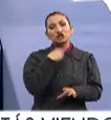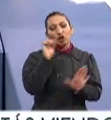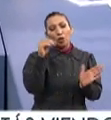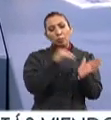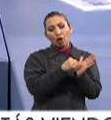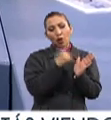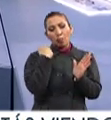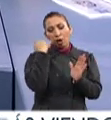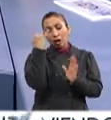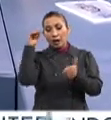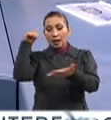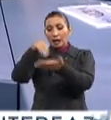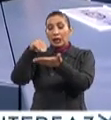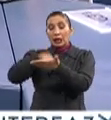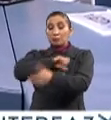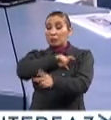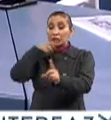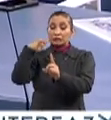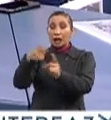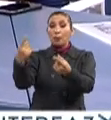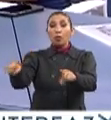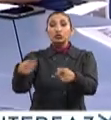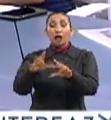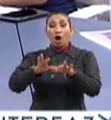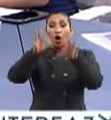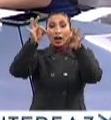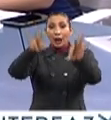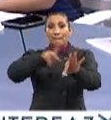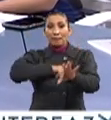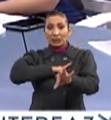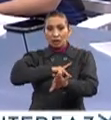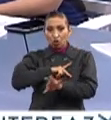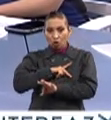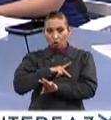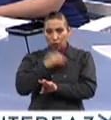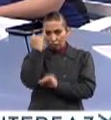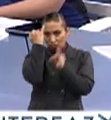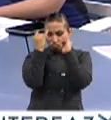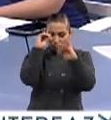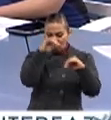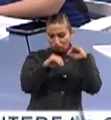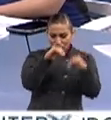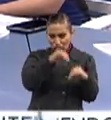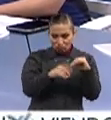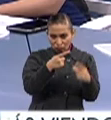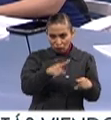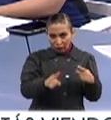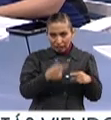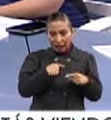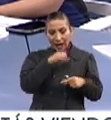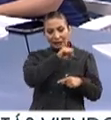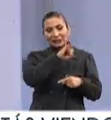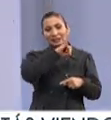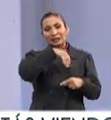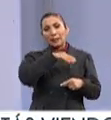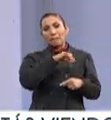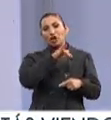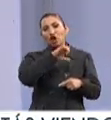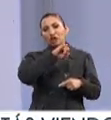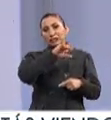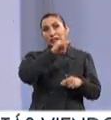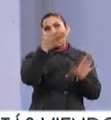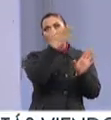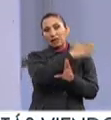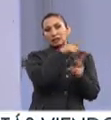una prerrogativa de incluir exclusivamente composiciones originales en mis discos. Esto lo continúa en Simbiosis, aquel